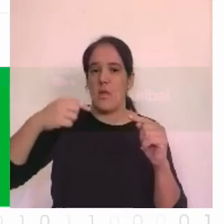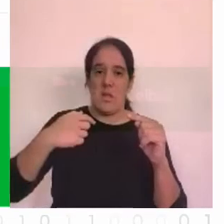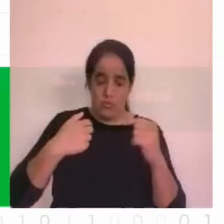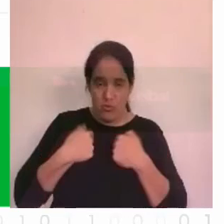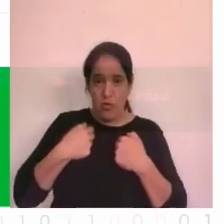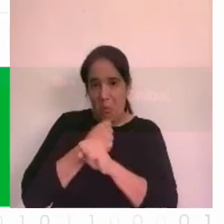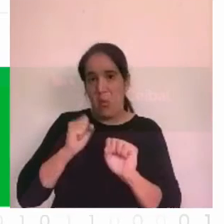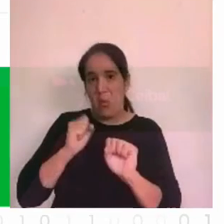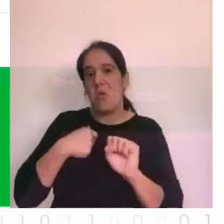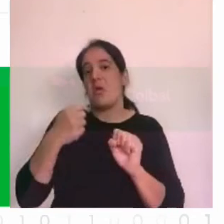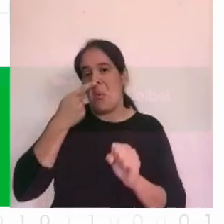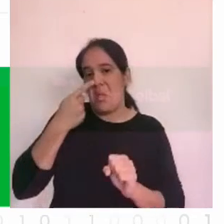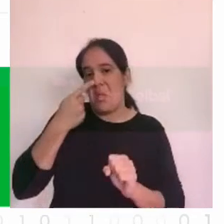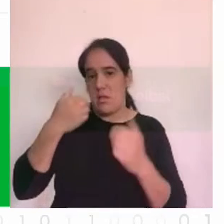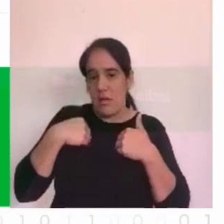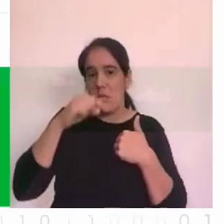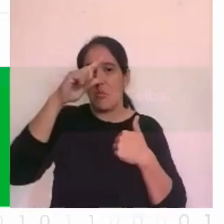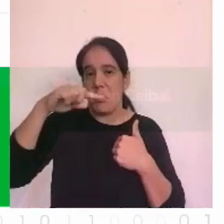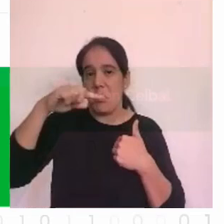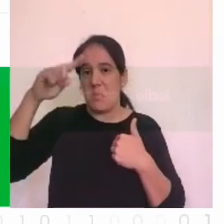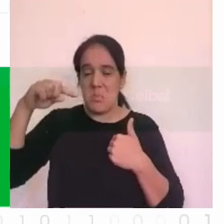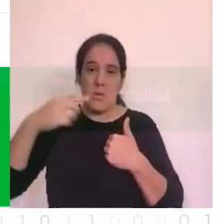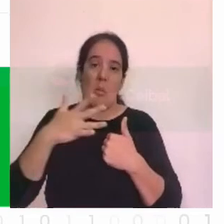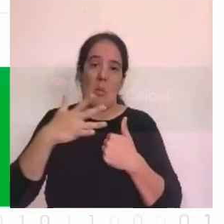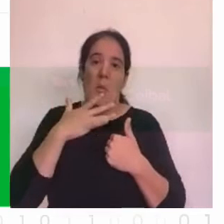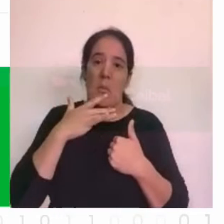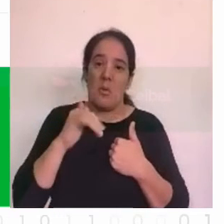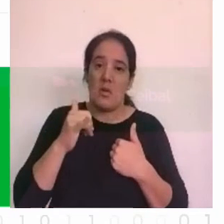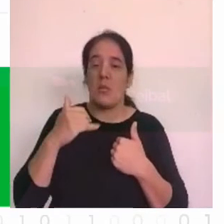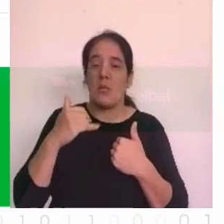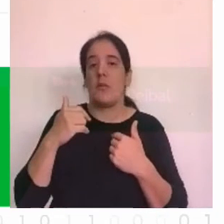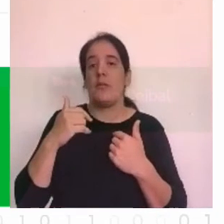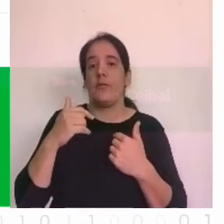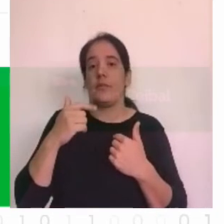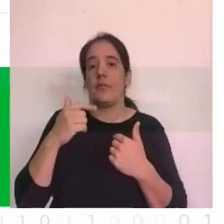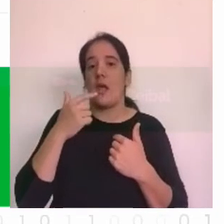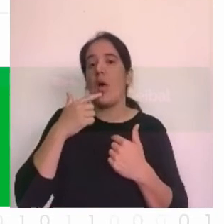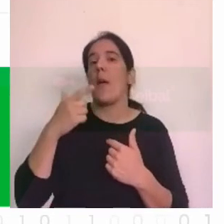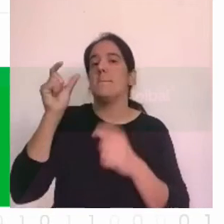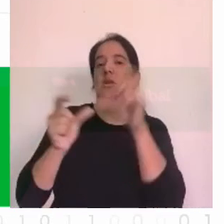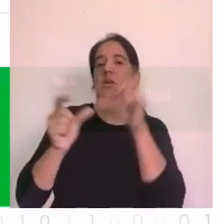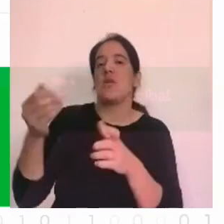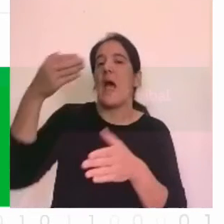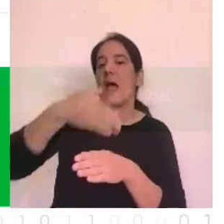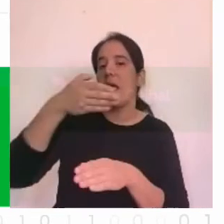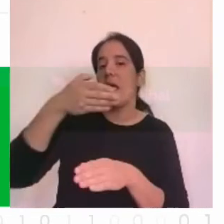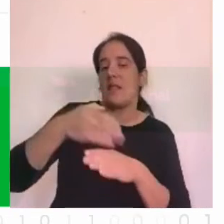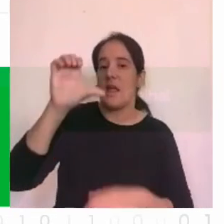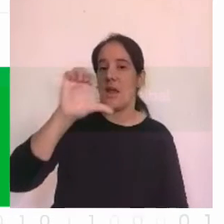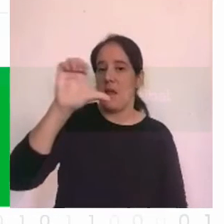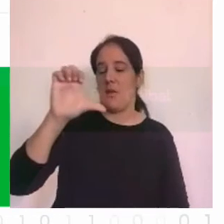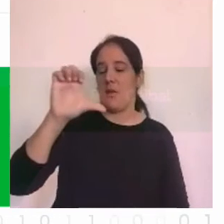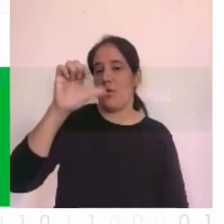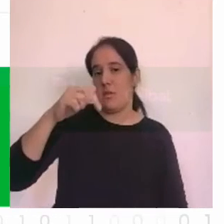interesen. Acá en particular estamos viendo un histograma de ingresos mensuales para el mes de enero de este año y